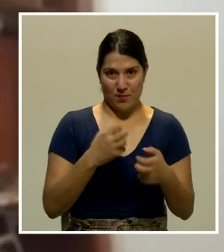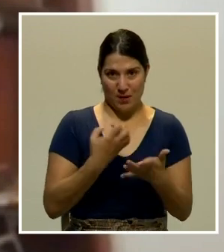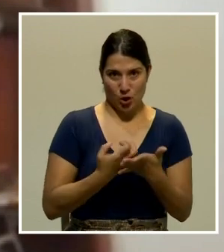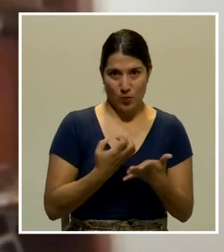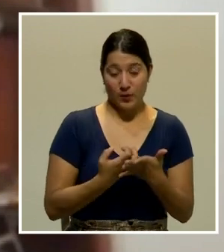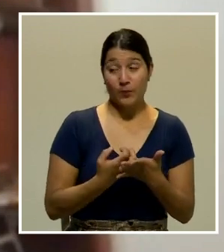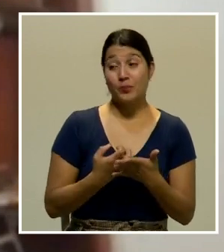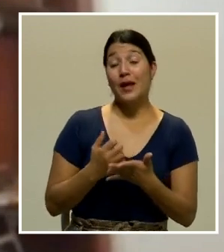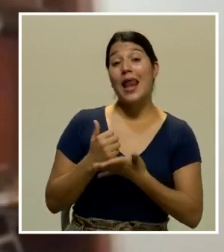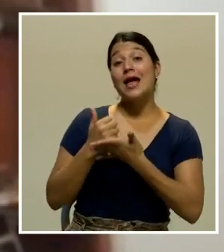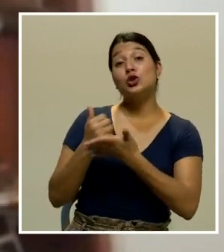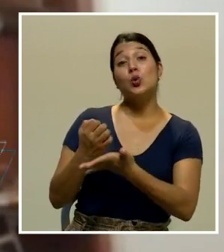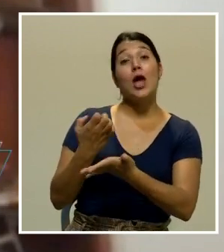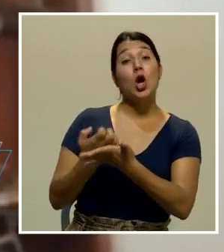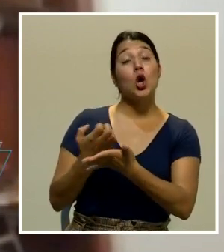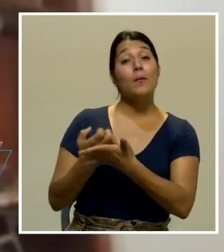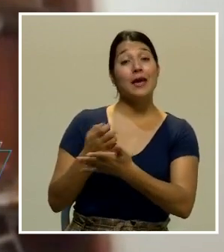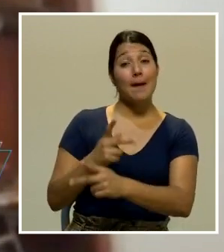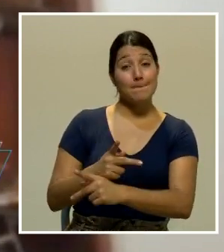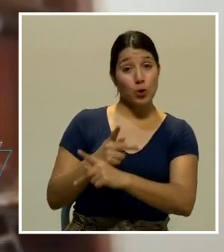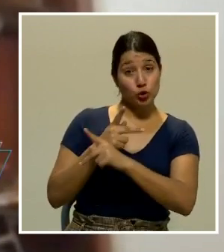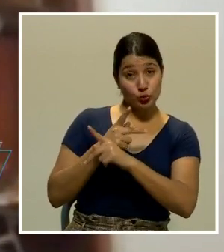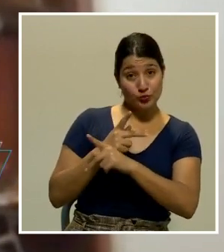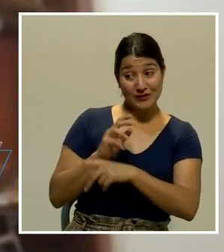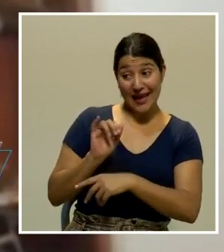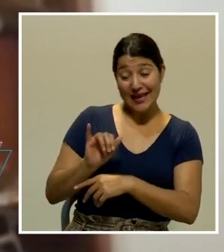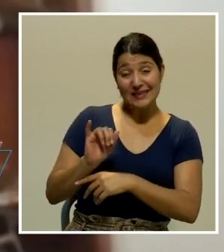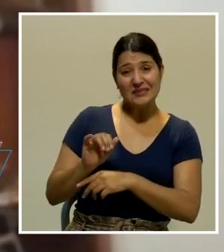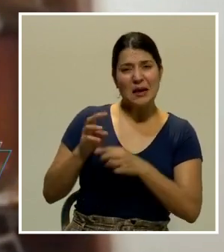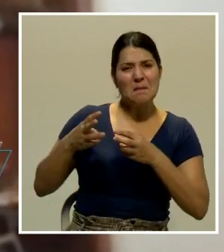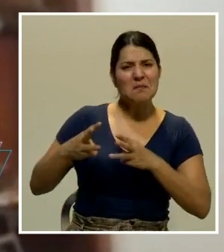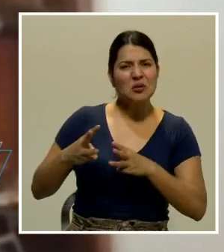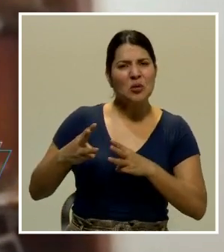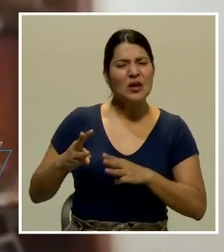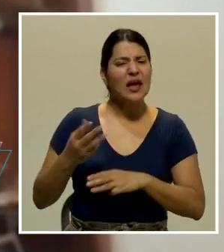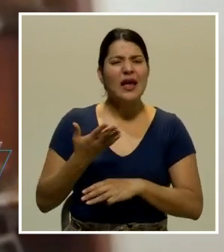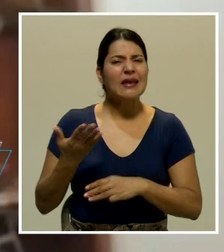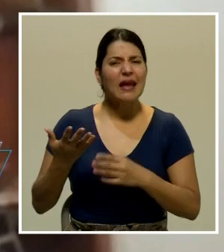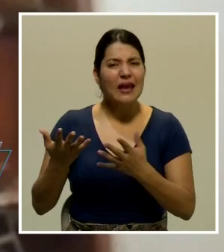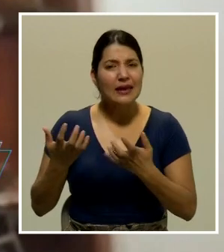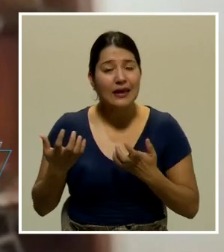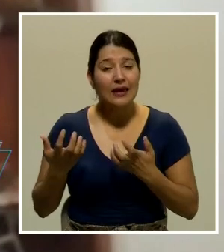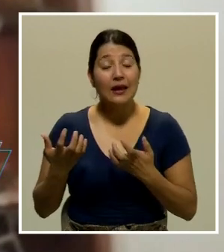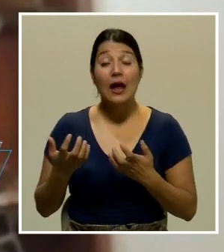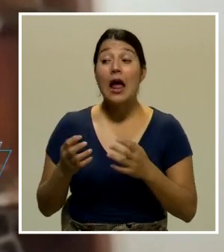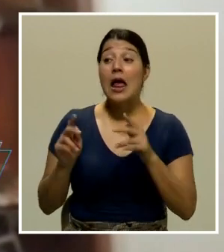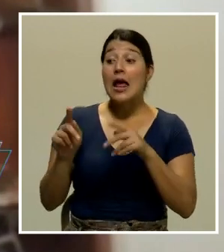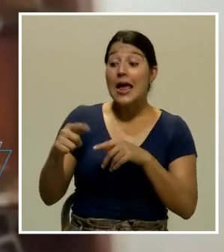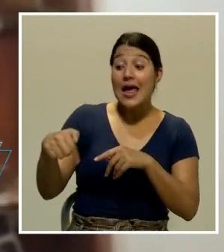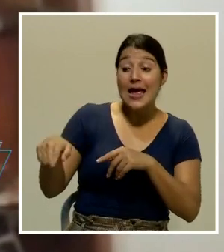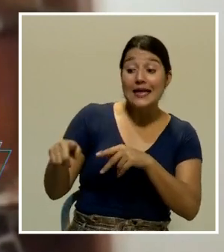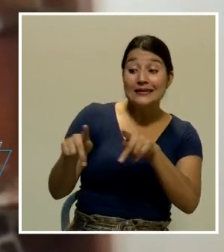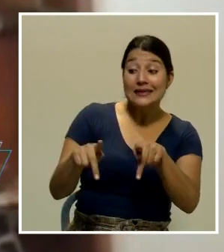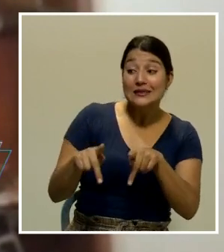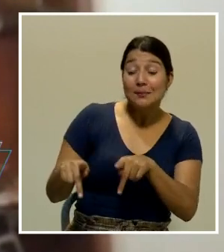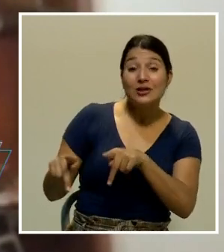gobierno. Es un mecanismo que lo que busca es que las personas que no van a tener ingresos o que van a